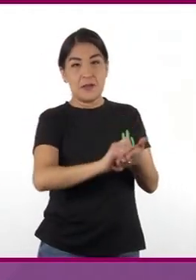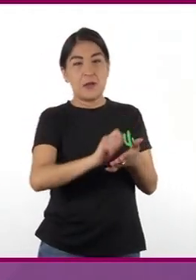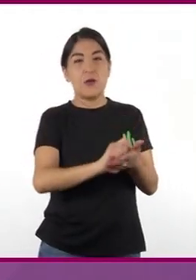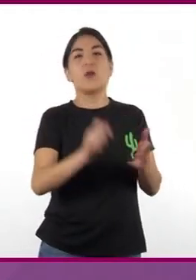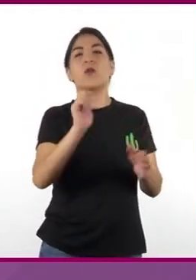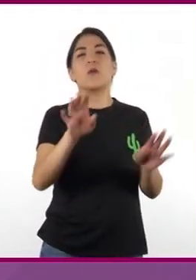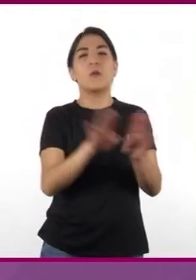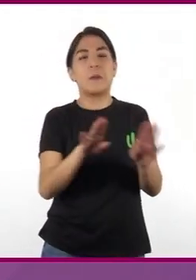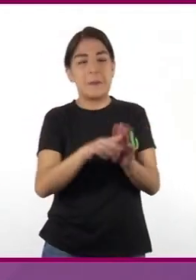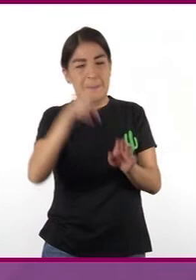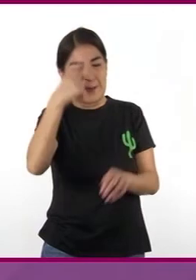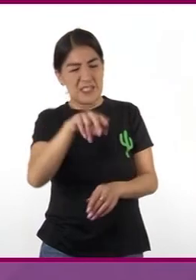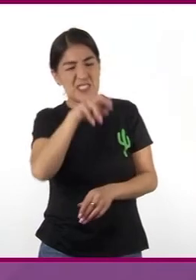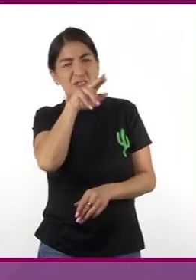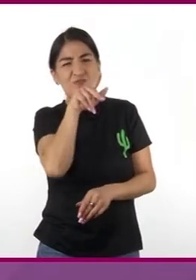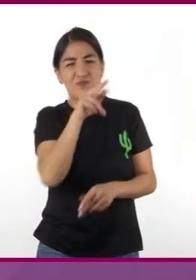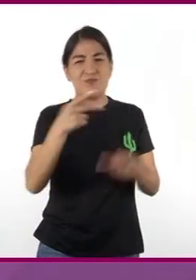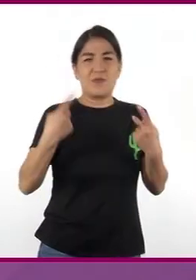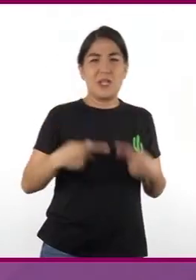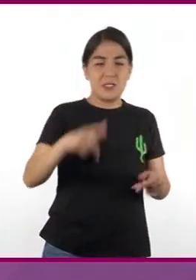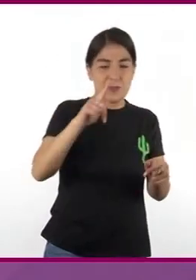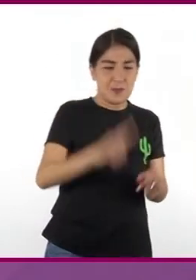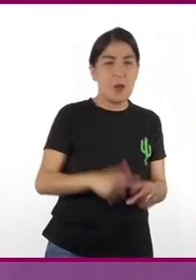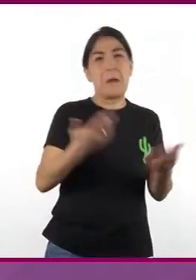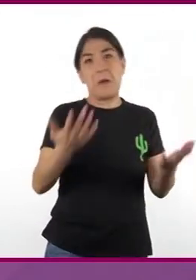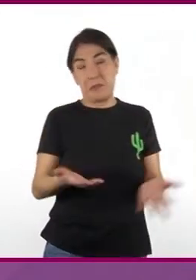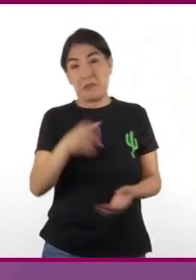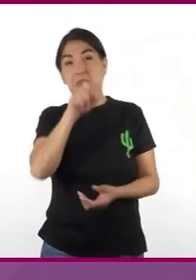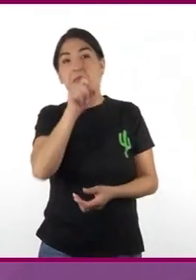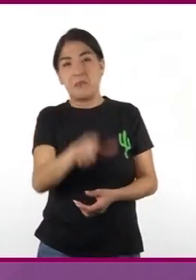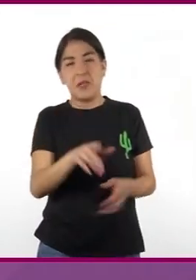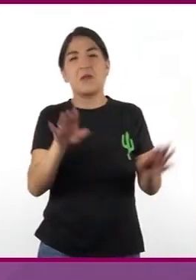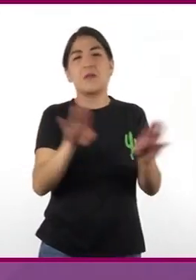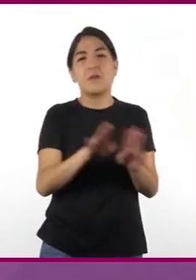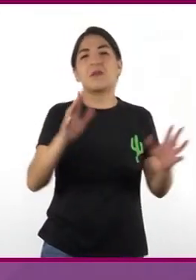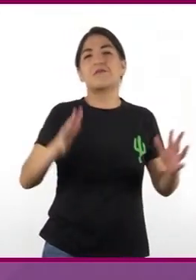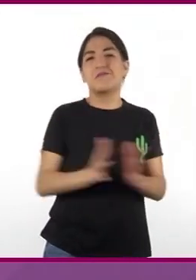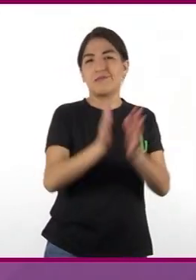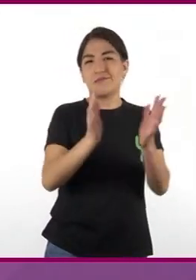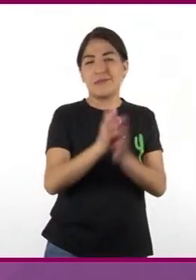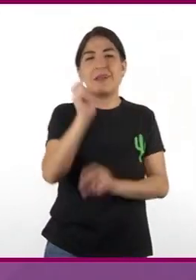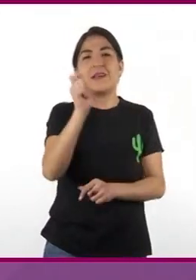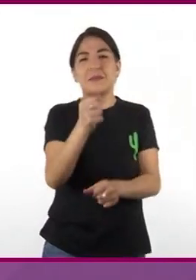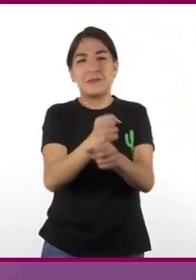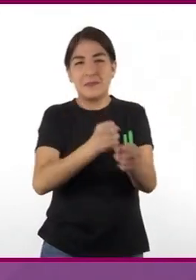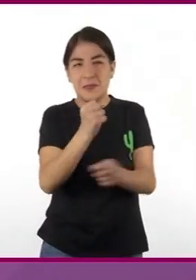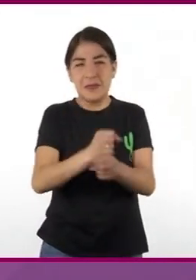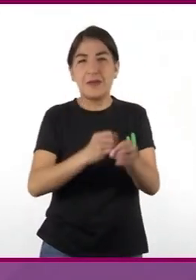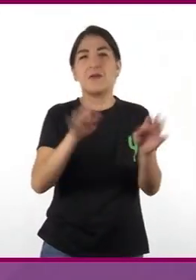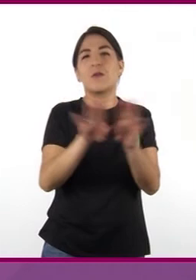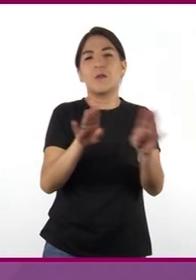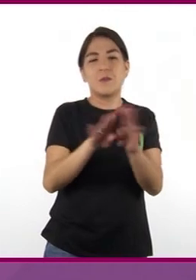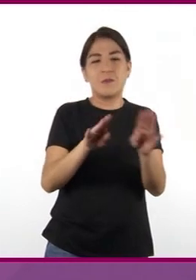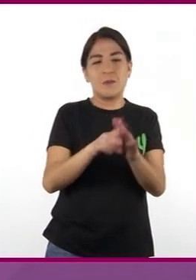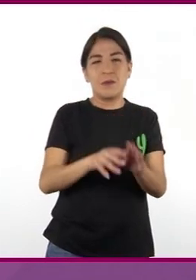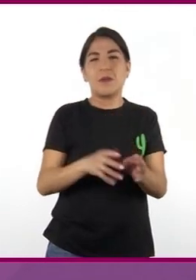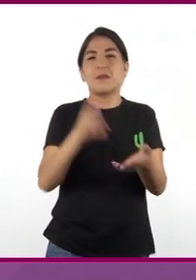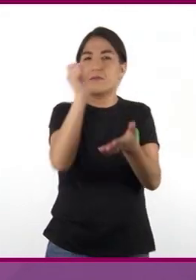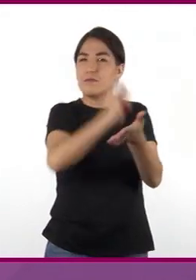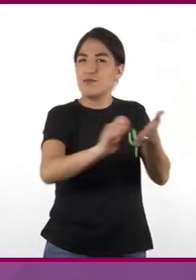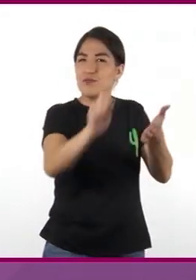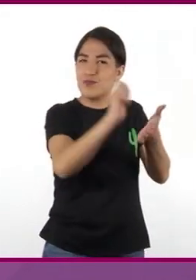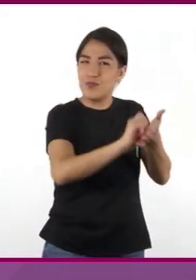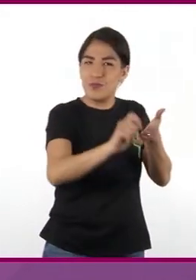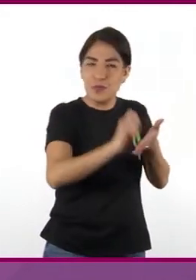externar preocupaciones personales o por aludir a ciertas prácticas de escritura vigentes. Cuando le escribe